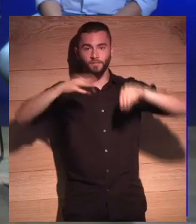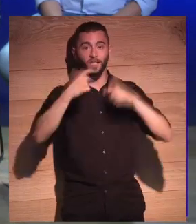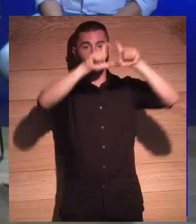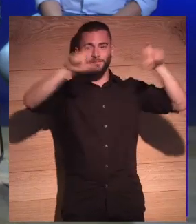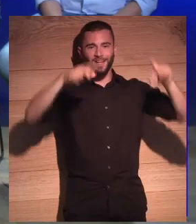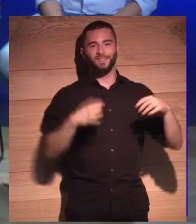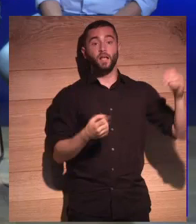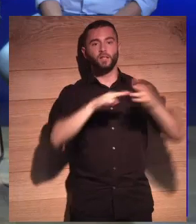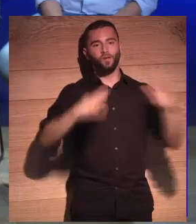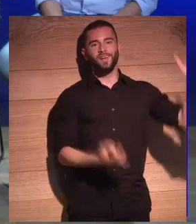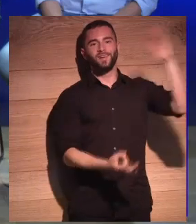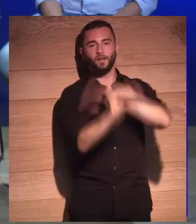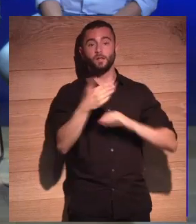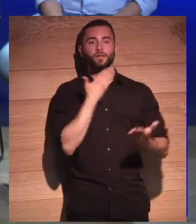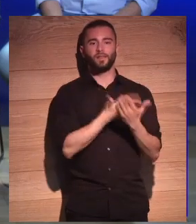permite certificar